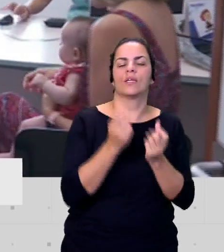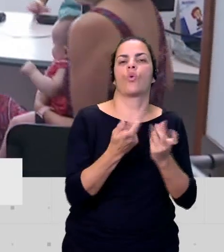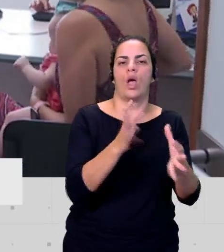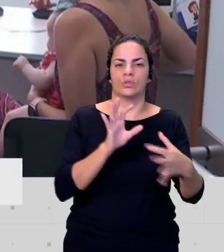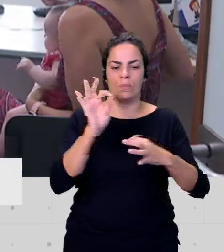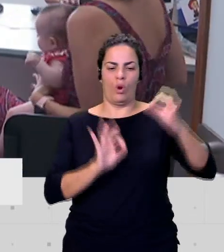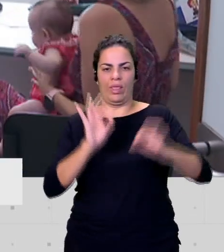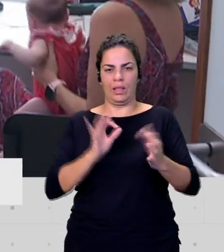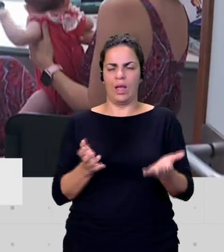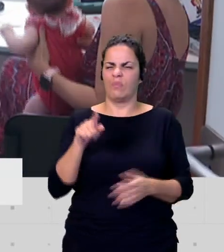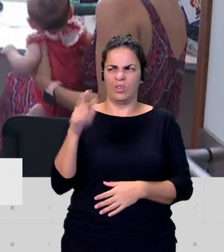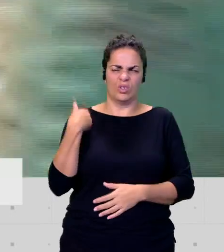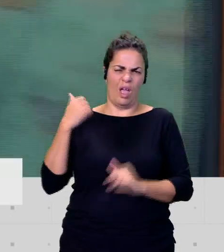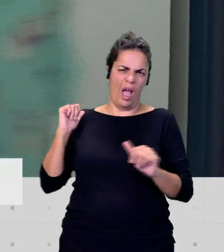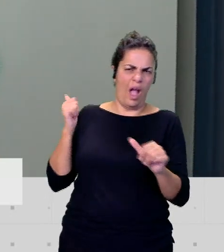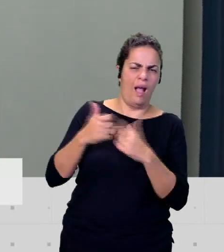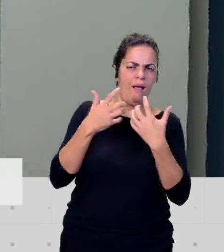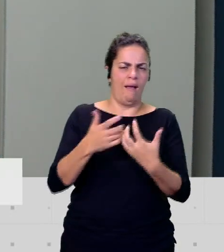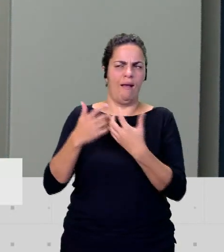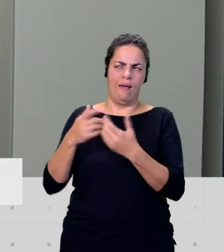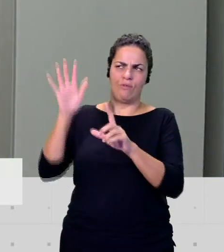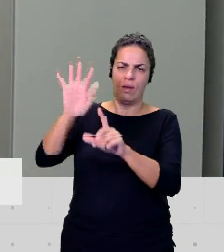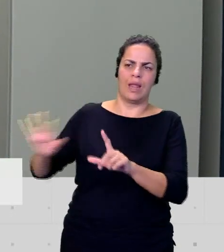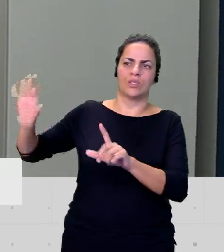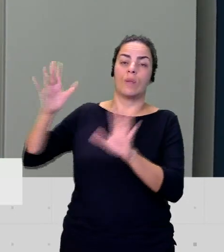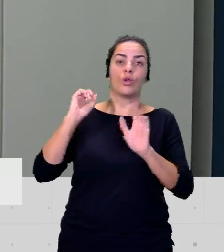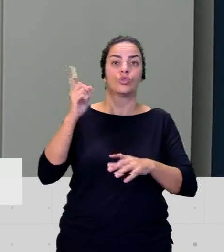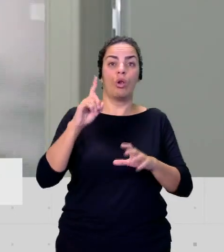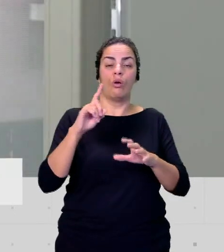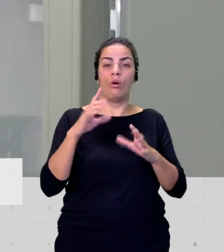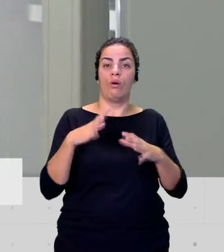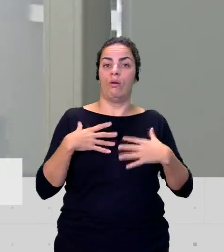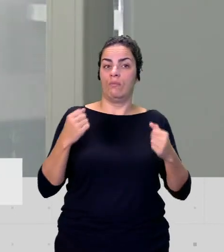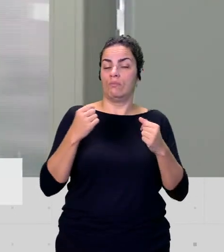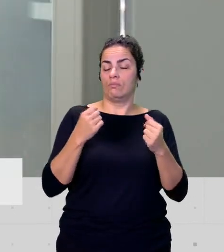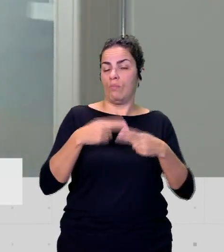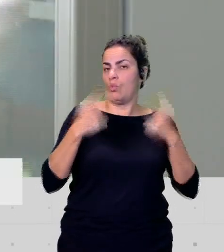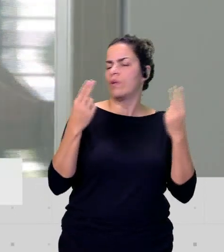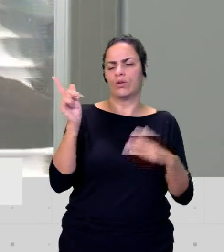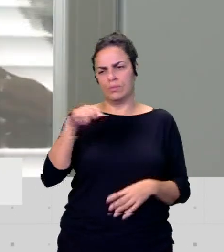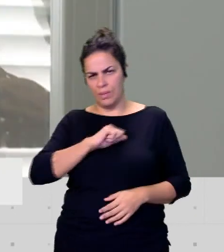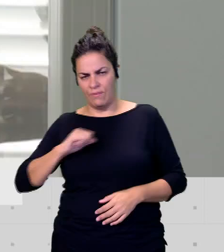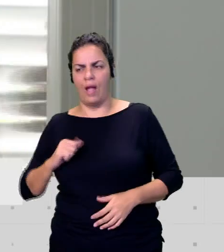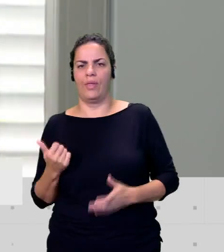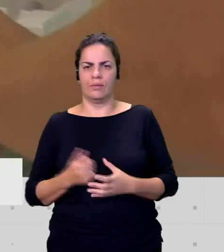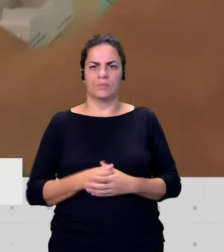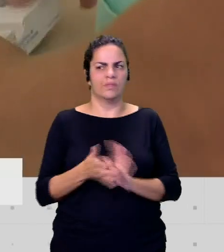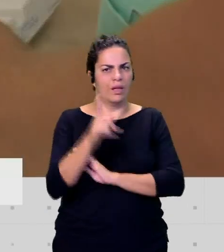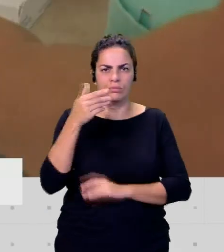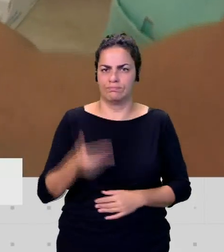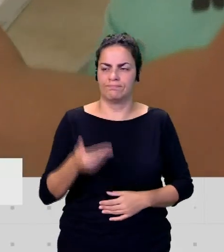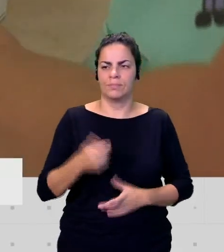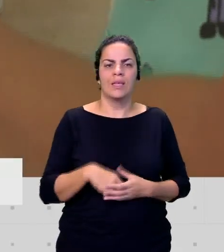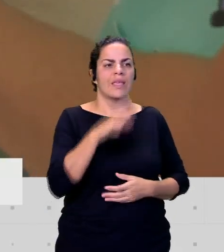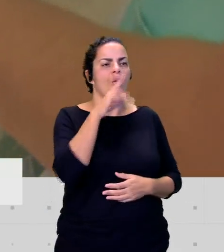peleándolo a ver si a nivel nacional, tanto no solamente en la pública, sino también en la privada, que se establezcan esos ratios necesarios. ¿Cómo estamos ahora mismo de